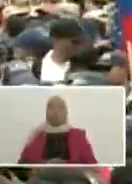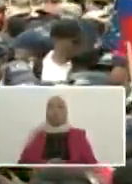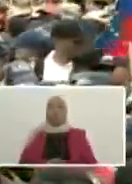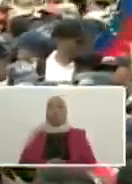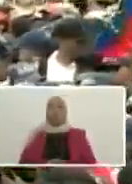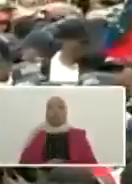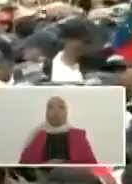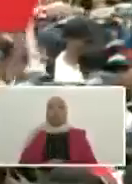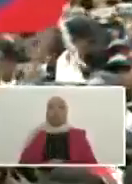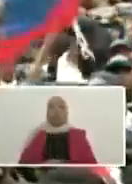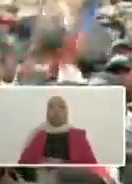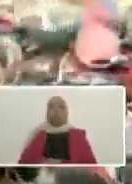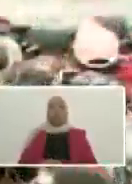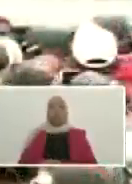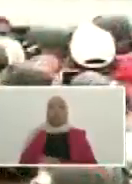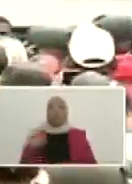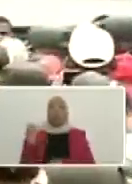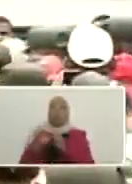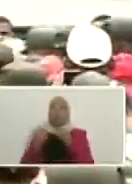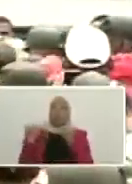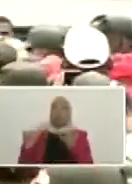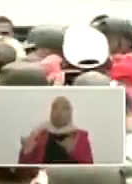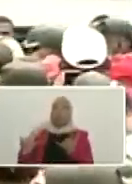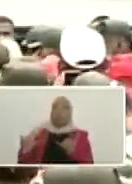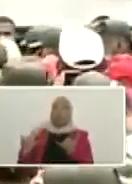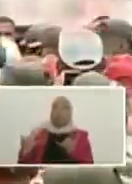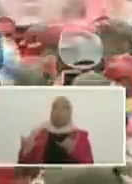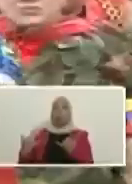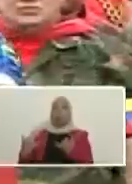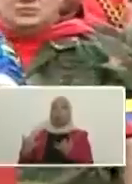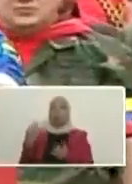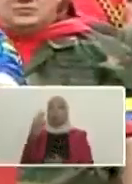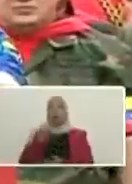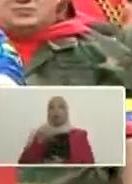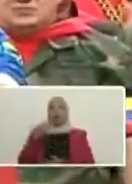Alguien tenía que hacerlo y él lo hizo.